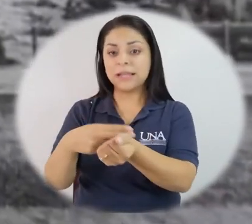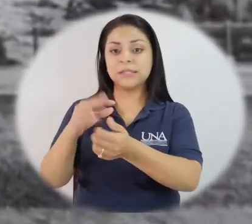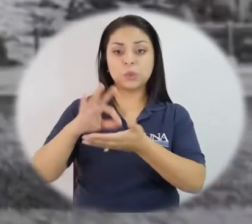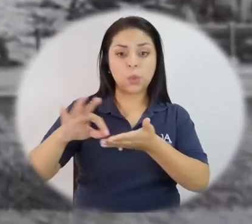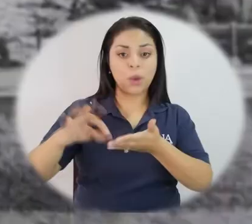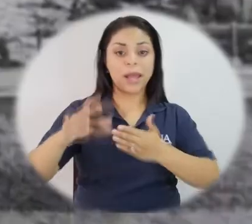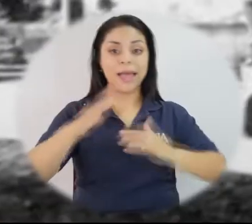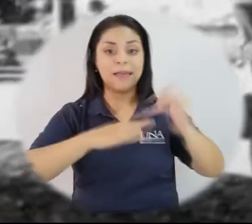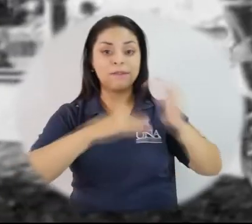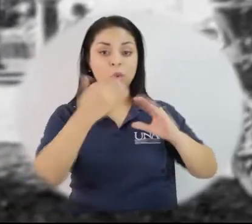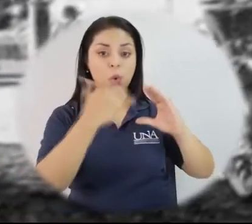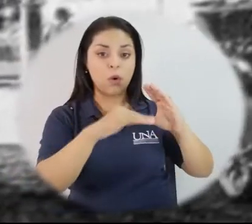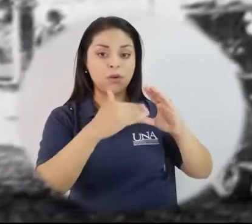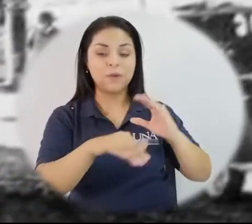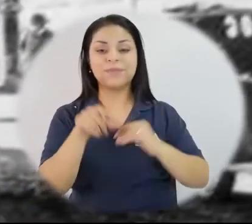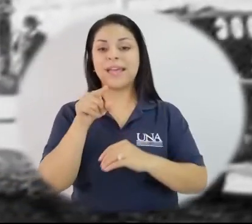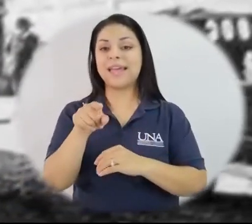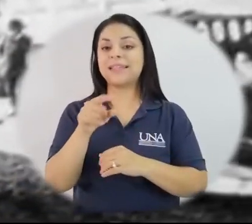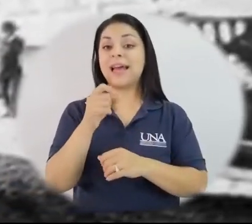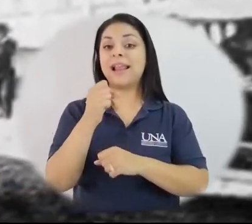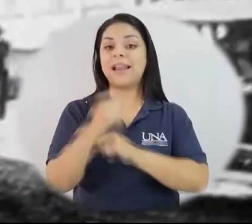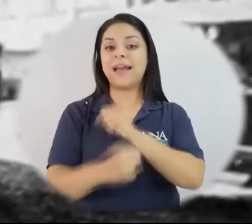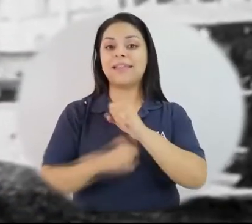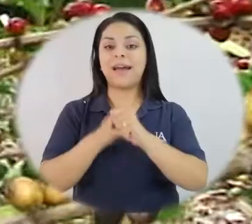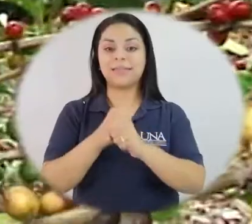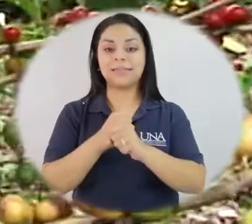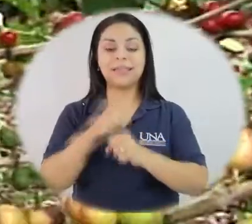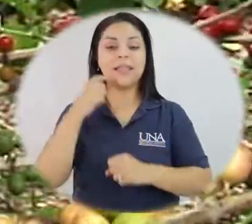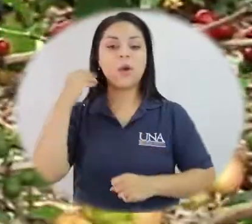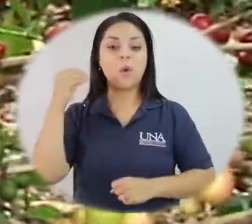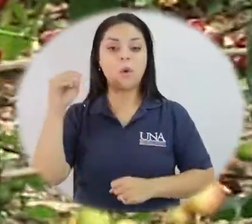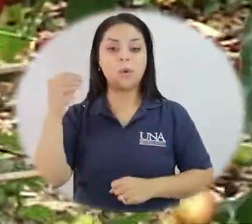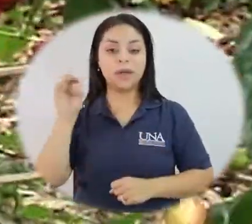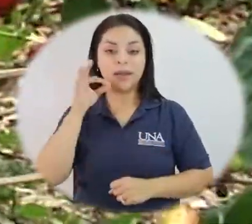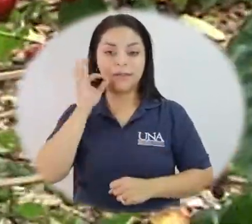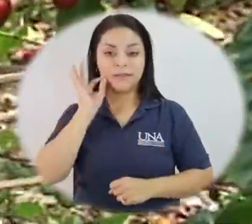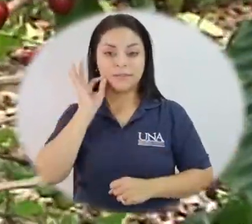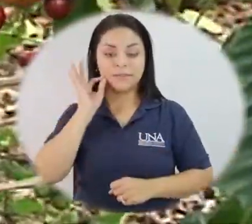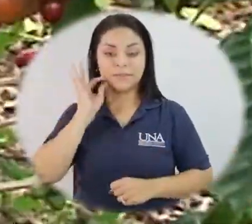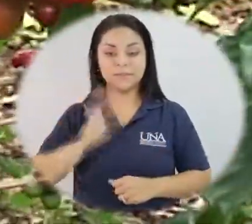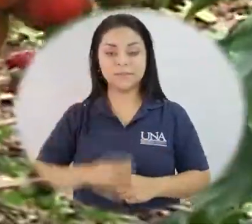correos, entre otros. Esa fue la edad de oro del café.